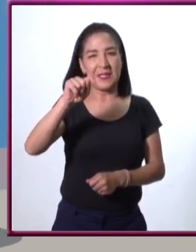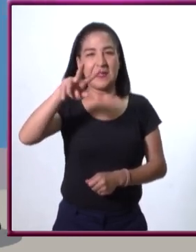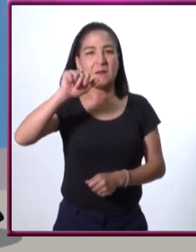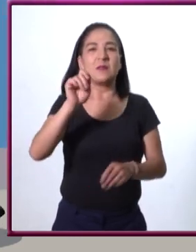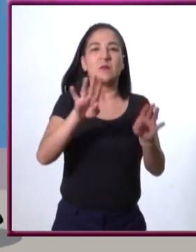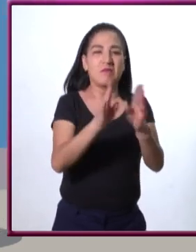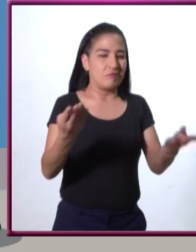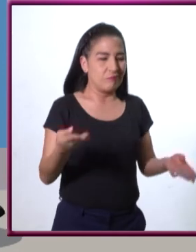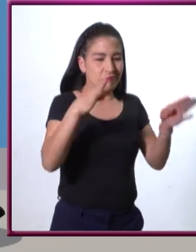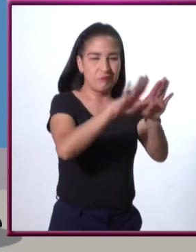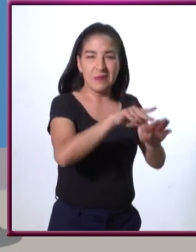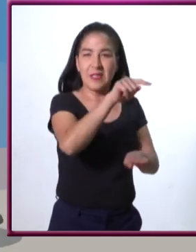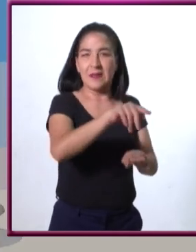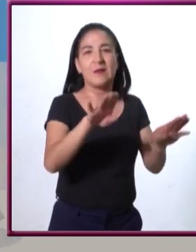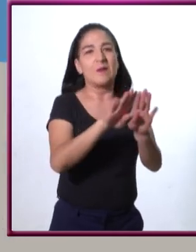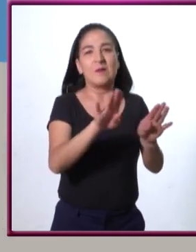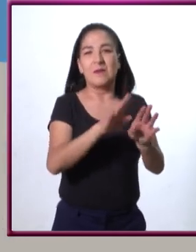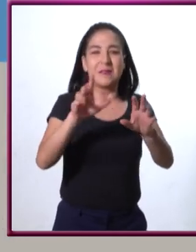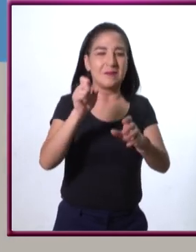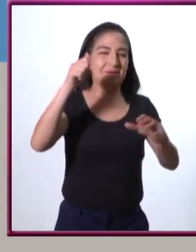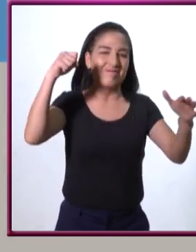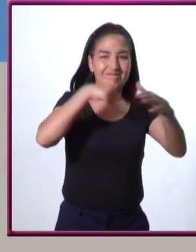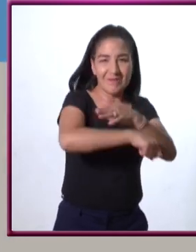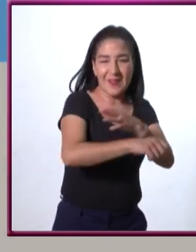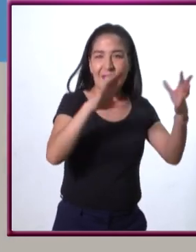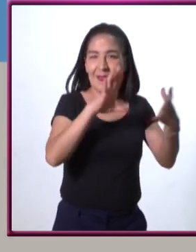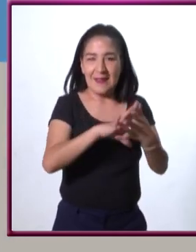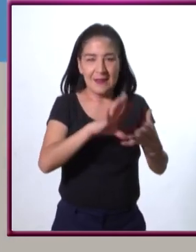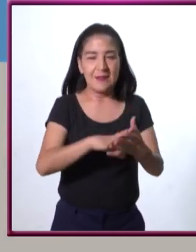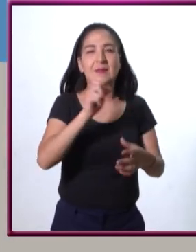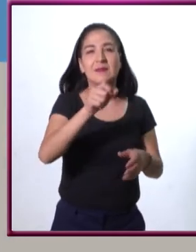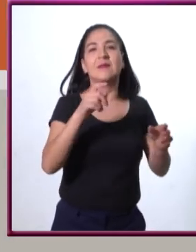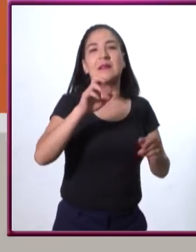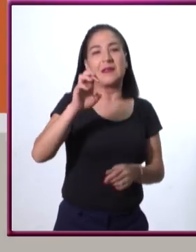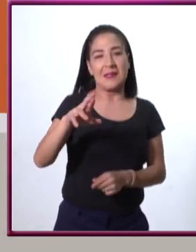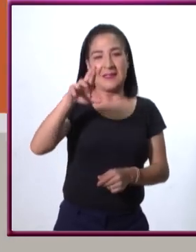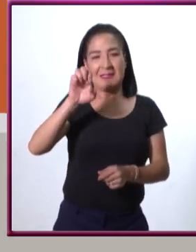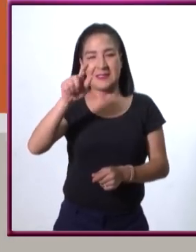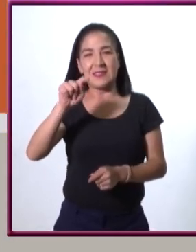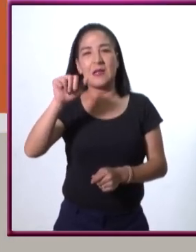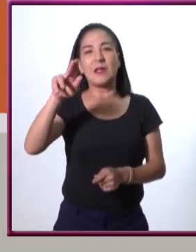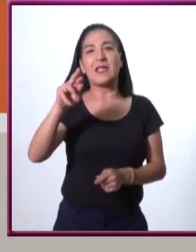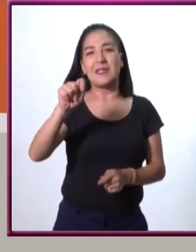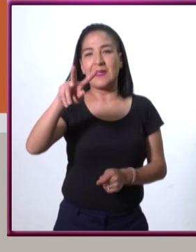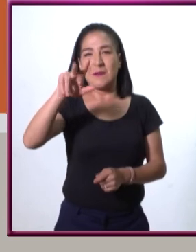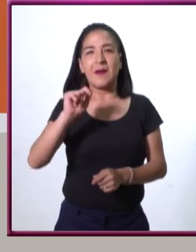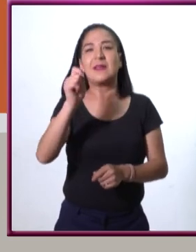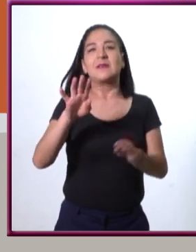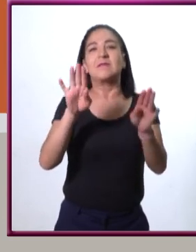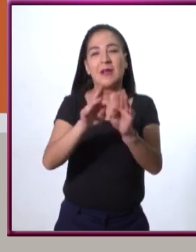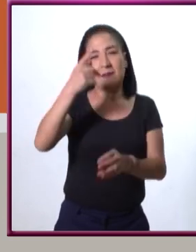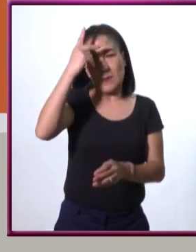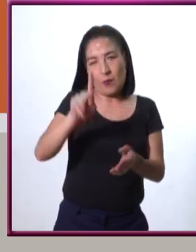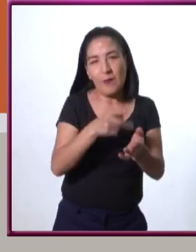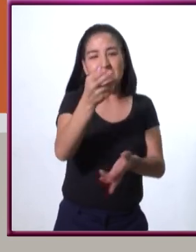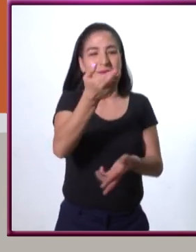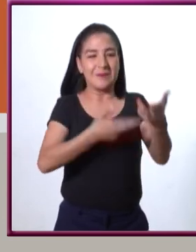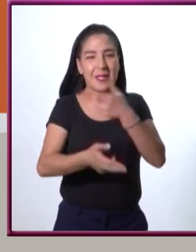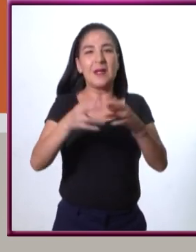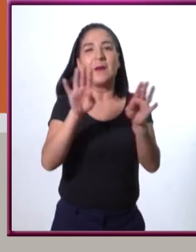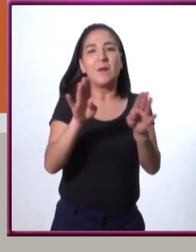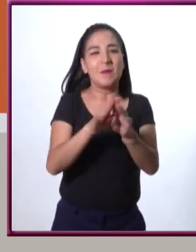las personas en su proceso legal. La justicia restaurativa las une y trata de reconstruir las relaciones que se rompieron